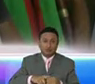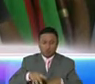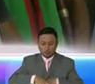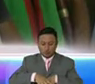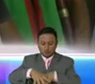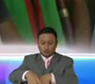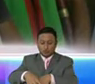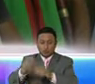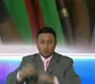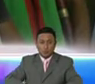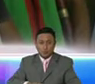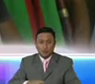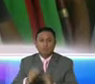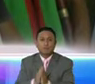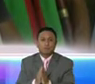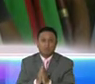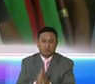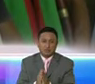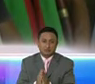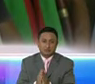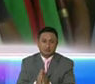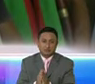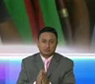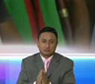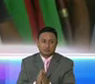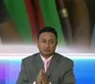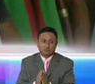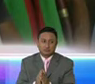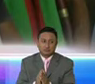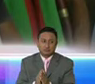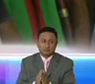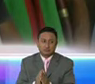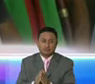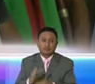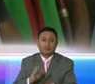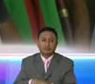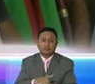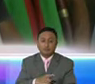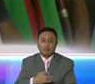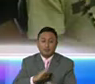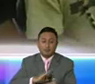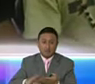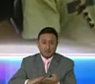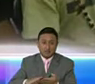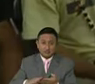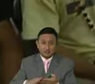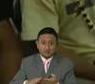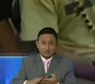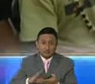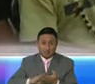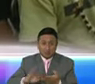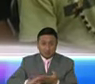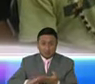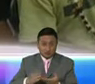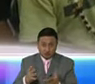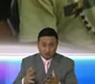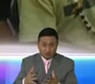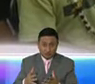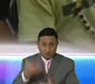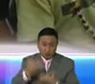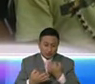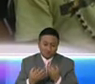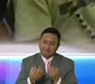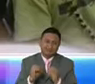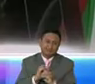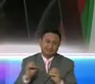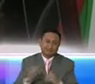para poder exigir, porque sin amnistía no hay justicia. Sobre los resultados que podría arrojar